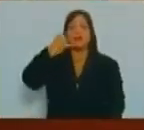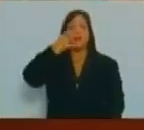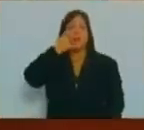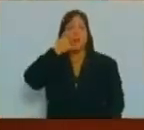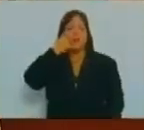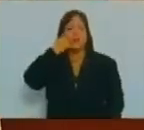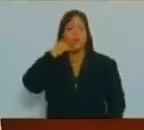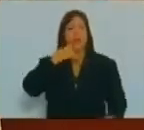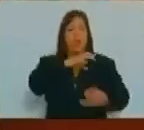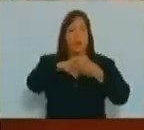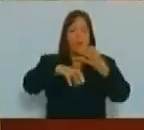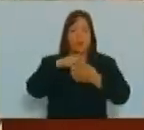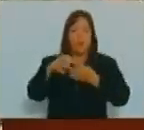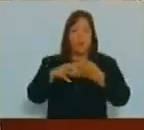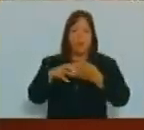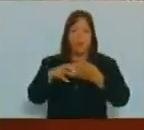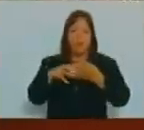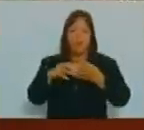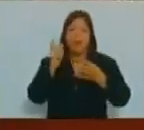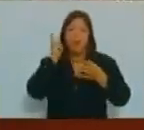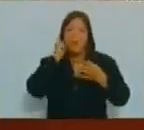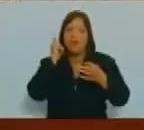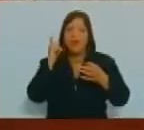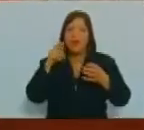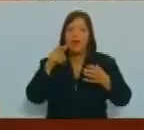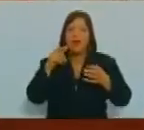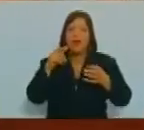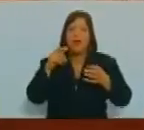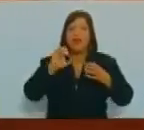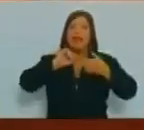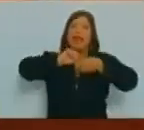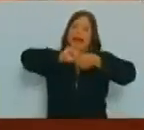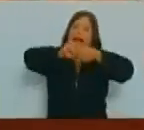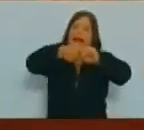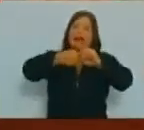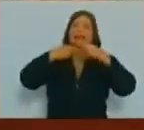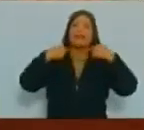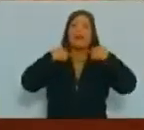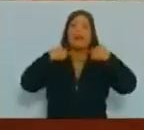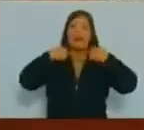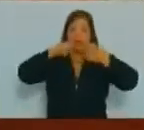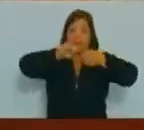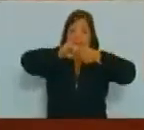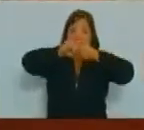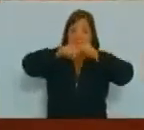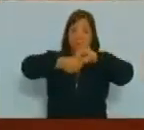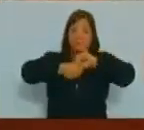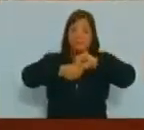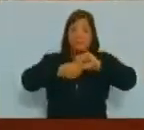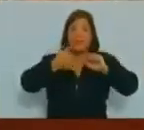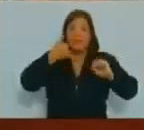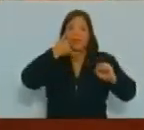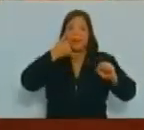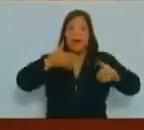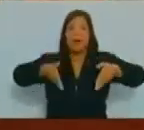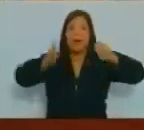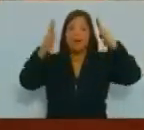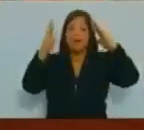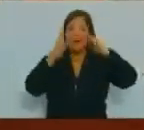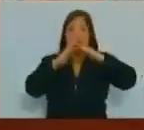reventó el crimen del jean hergueta que la encontraron estrangulada la llamaron a su apartamento